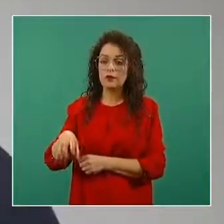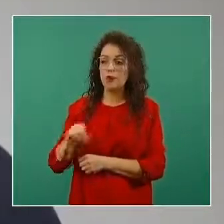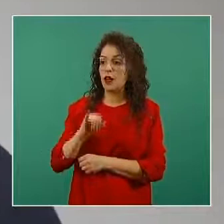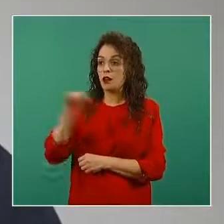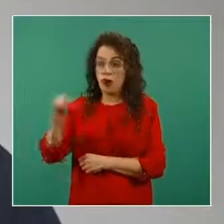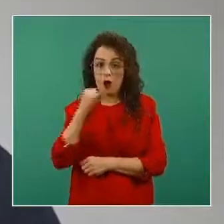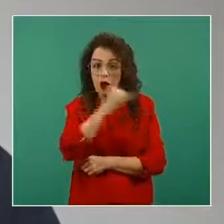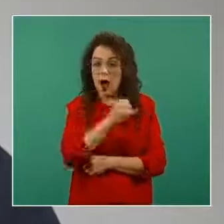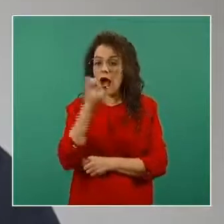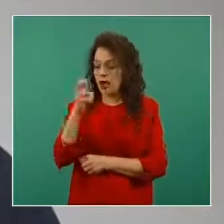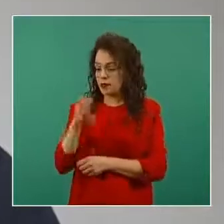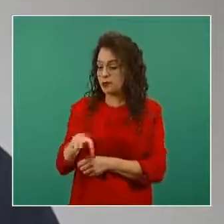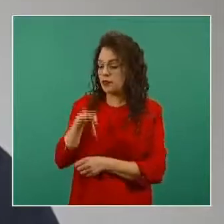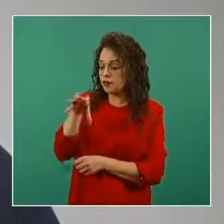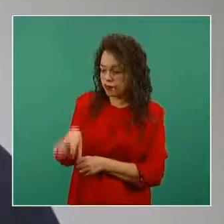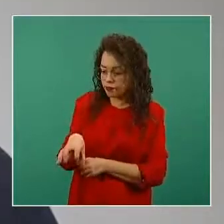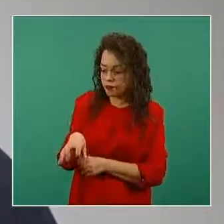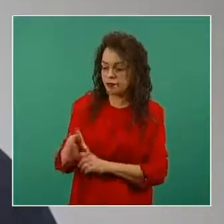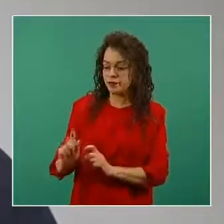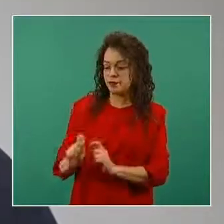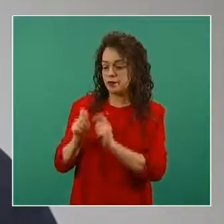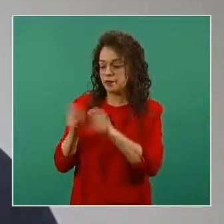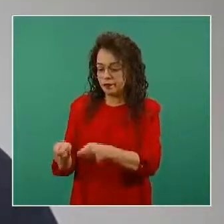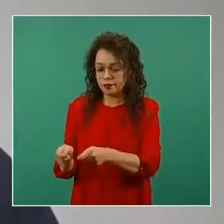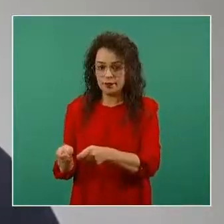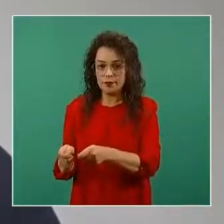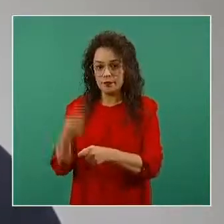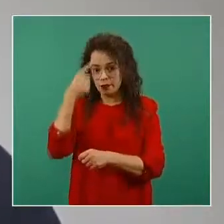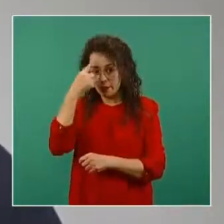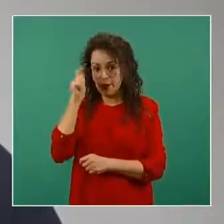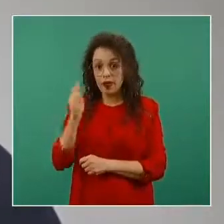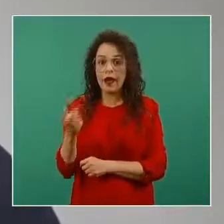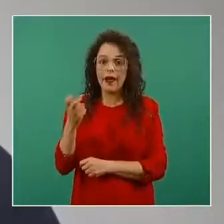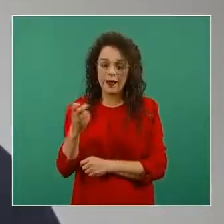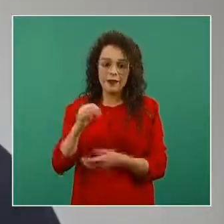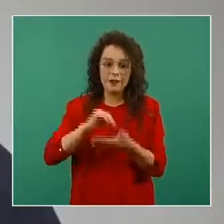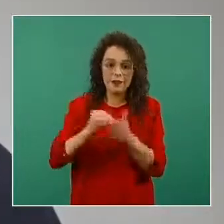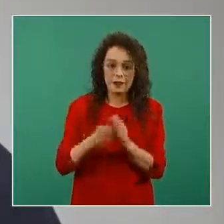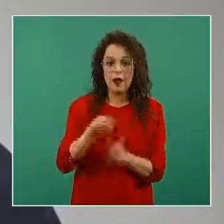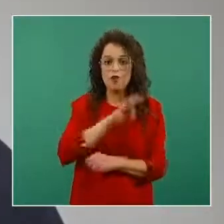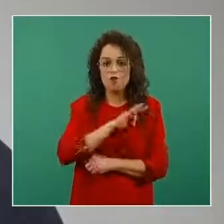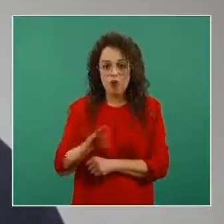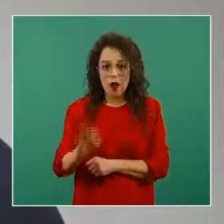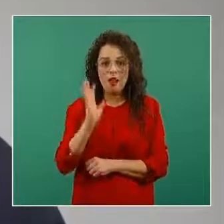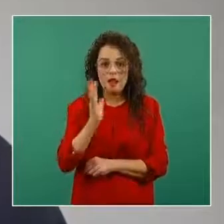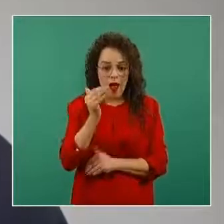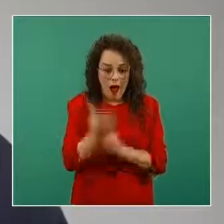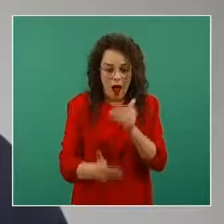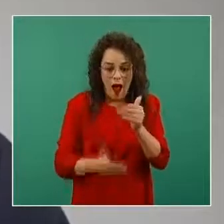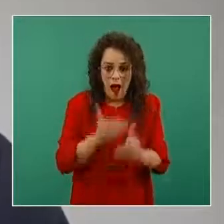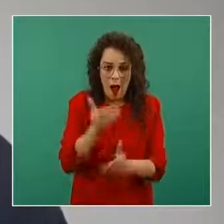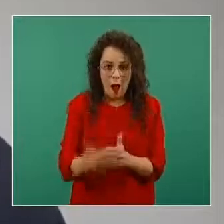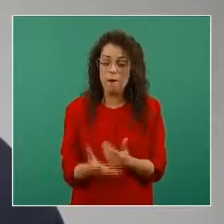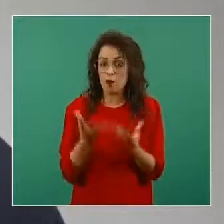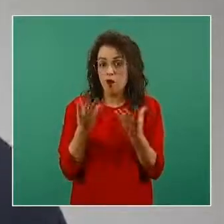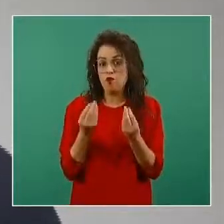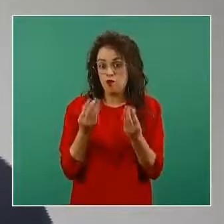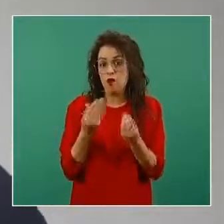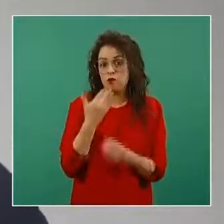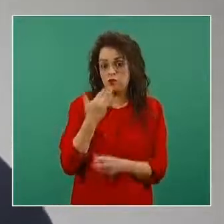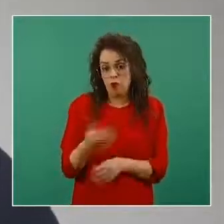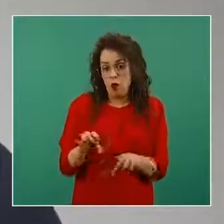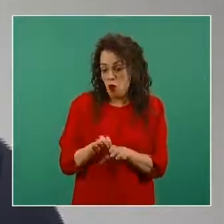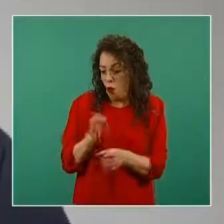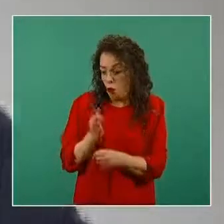la estrategia de vacunación haya podido tener el avance que hasta el momento ha tenido. Pero efectivamente la